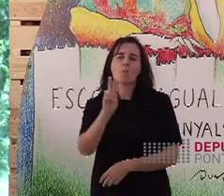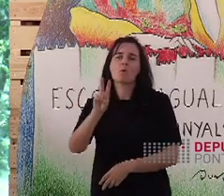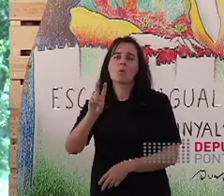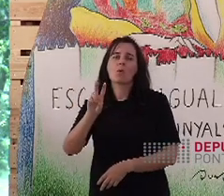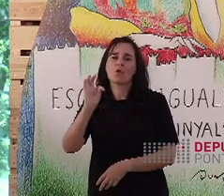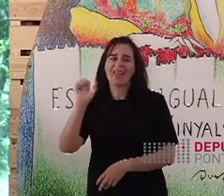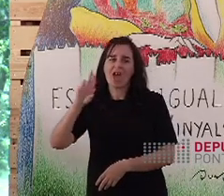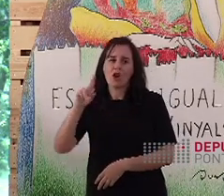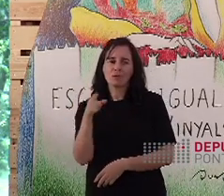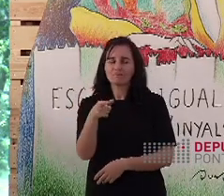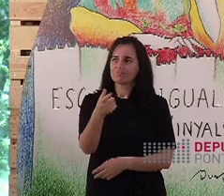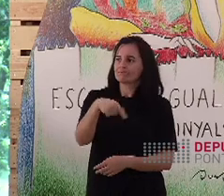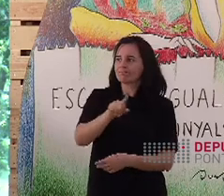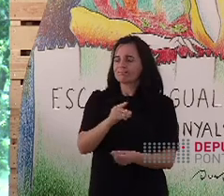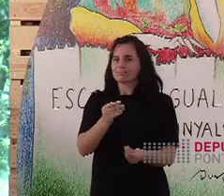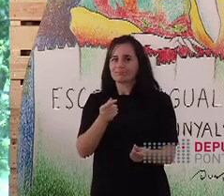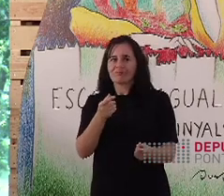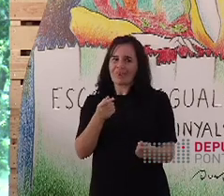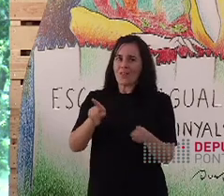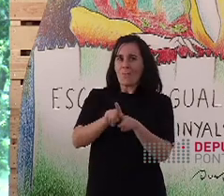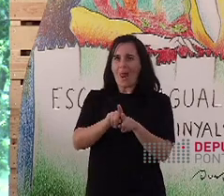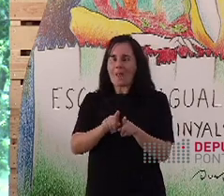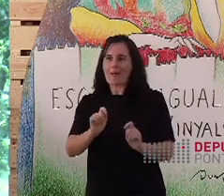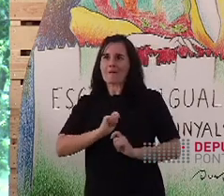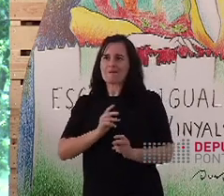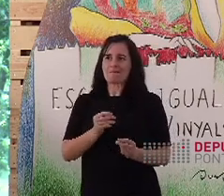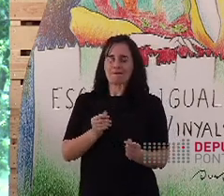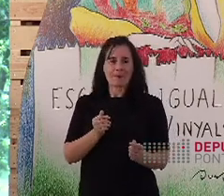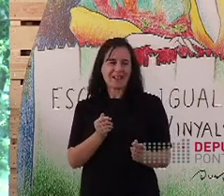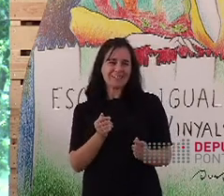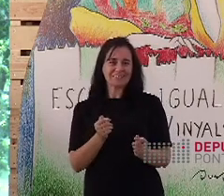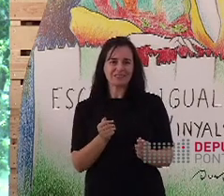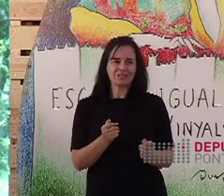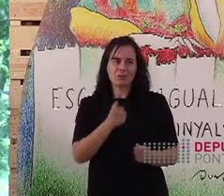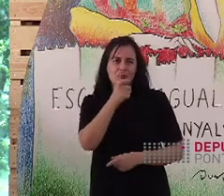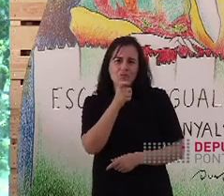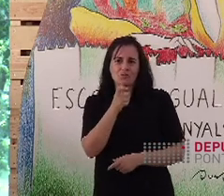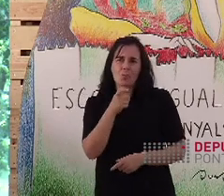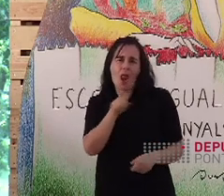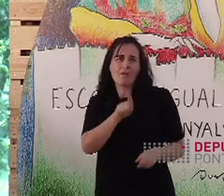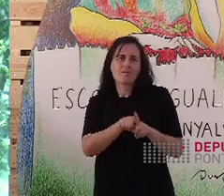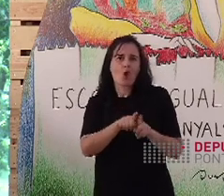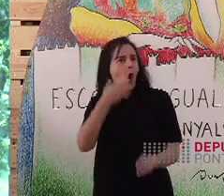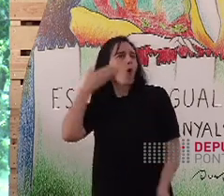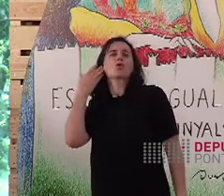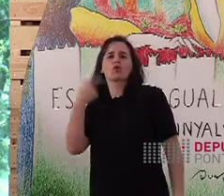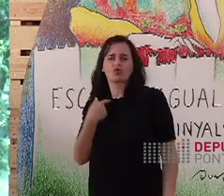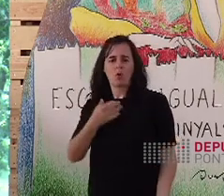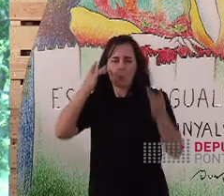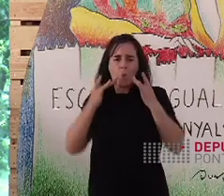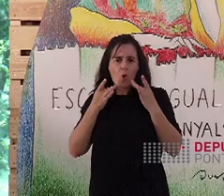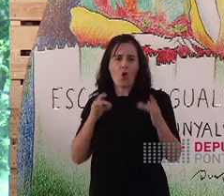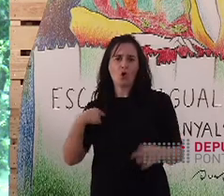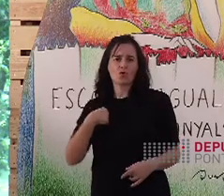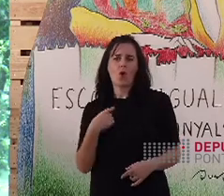os... De orgullo. Sí, sí, é como, incluso fan tipoloxías, eu son putero de pata negra, ademais, como dicindo, sabes, como